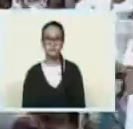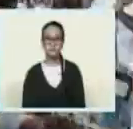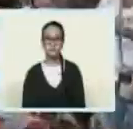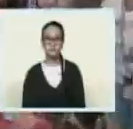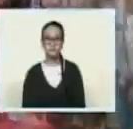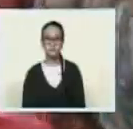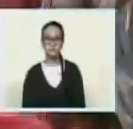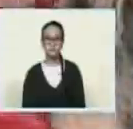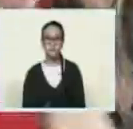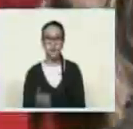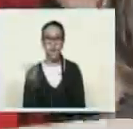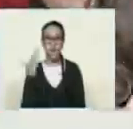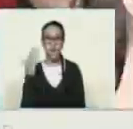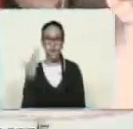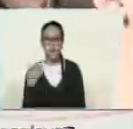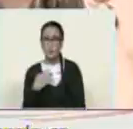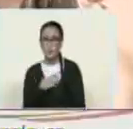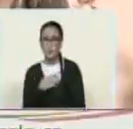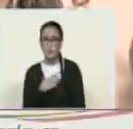Eso no se podía hacer